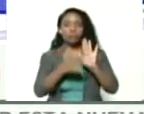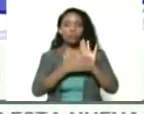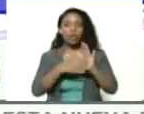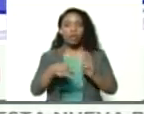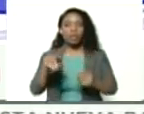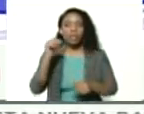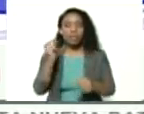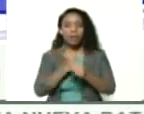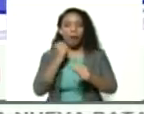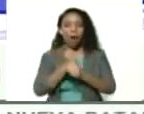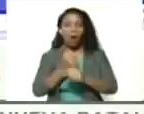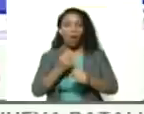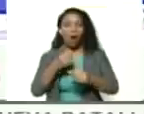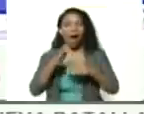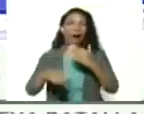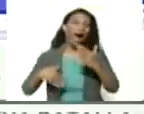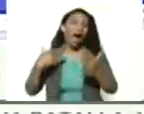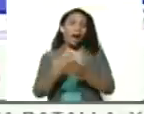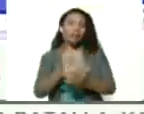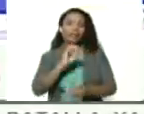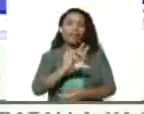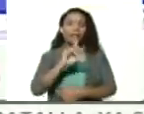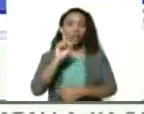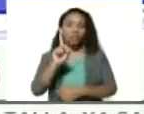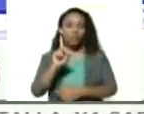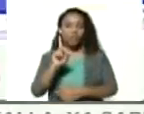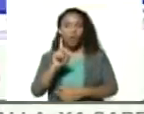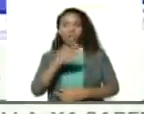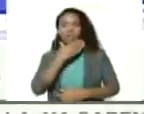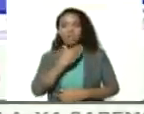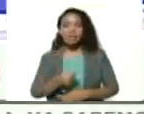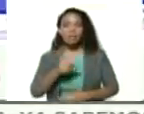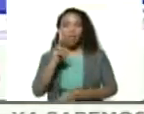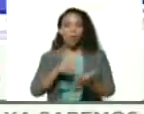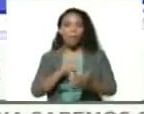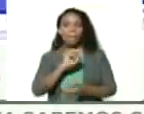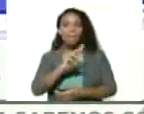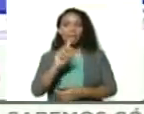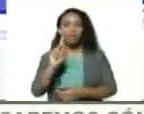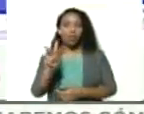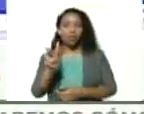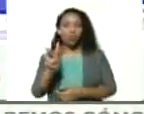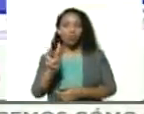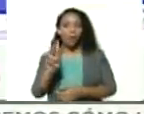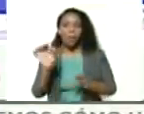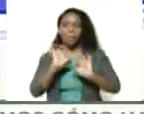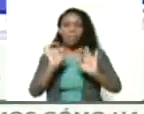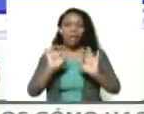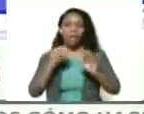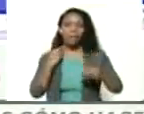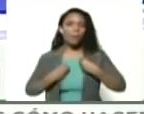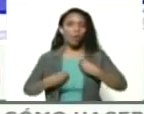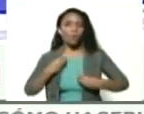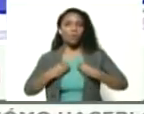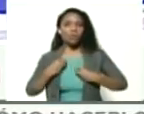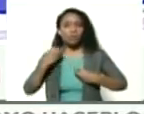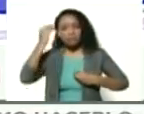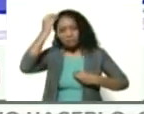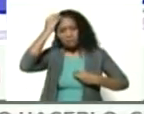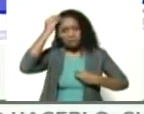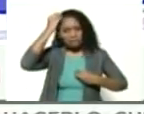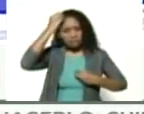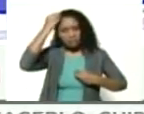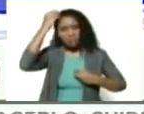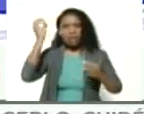trabajo hasta el 31 de diciembre de 2022, para que no haya preocupación, haya estabilidad